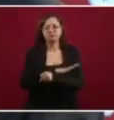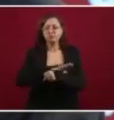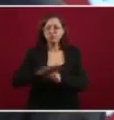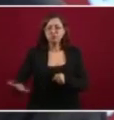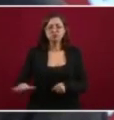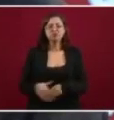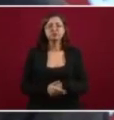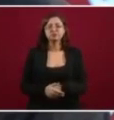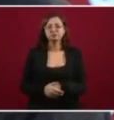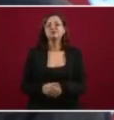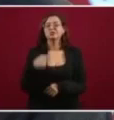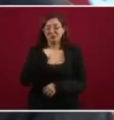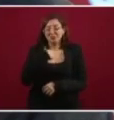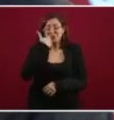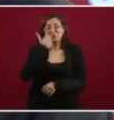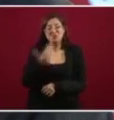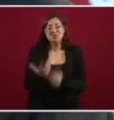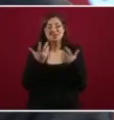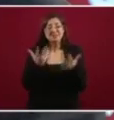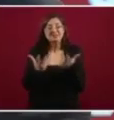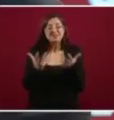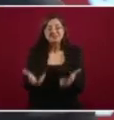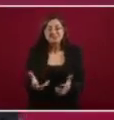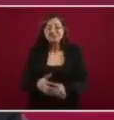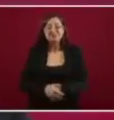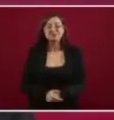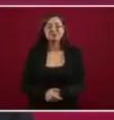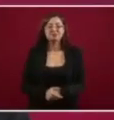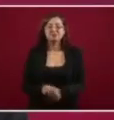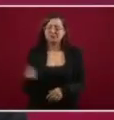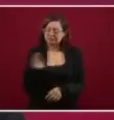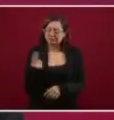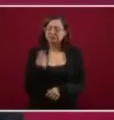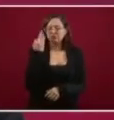Eso es lo que quiero. No es que quiero tiempo.